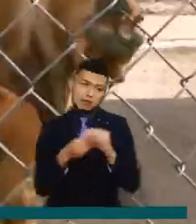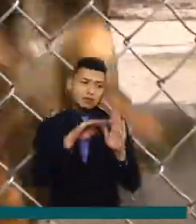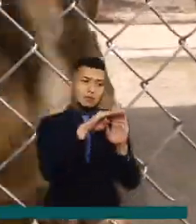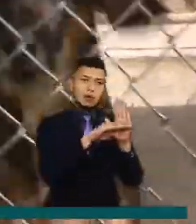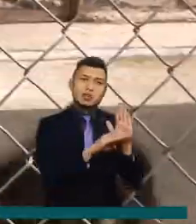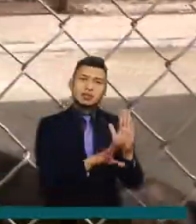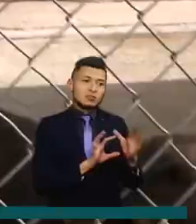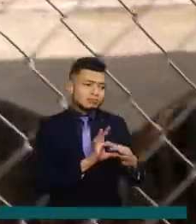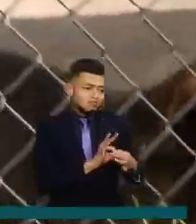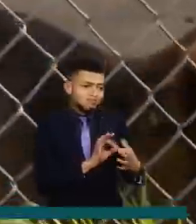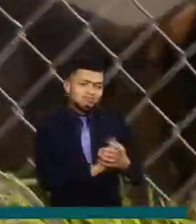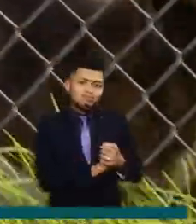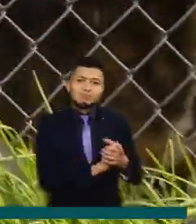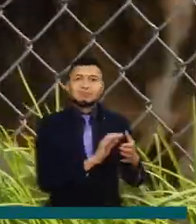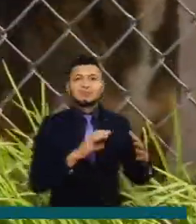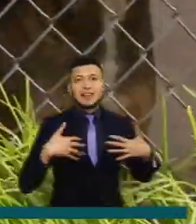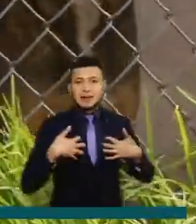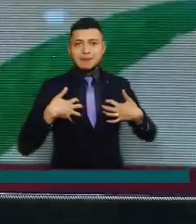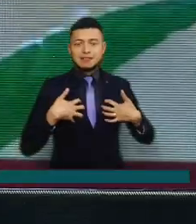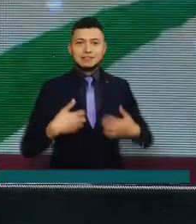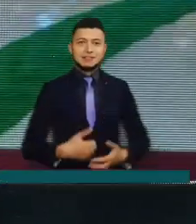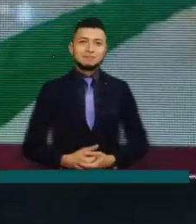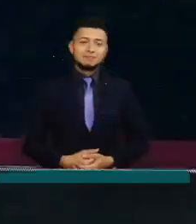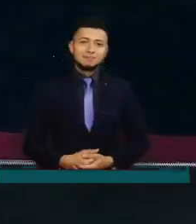Pet Friendly.